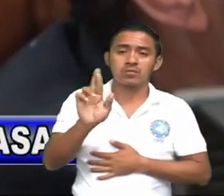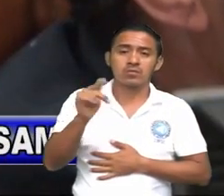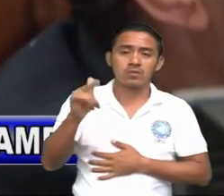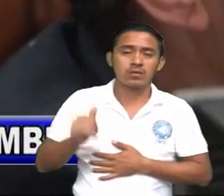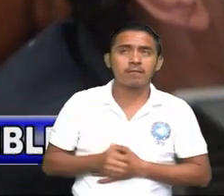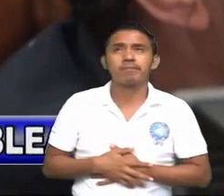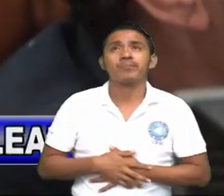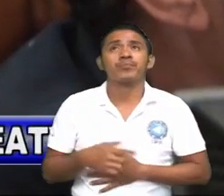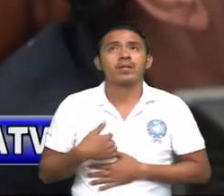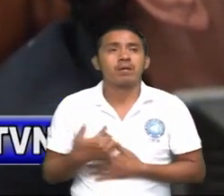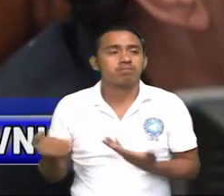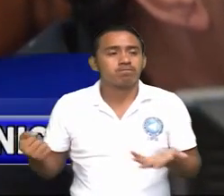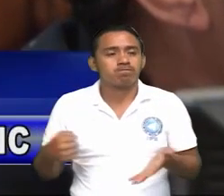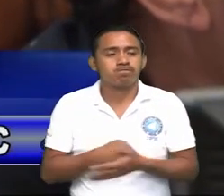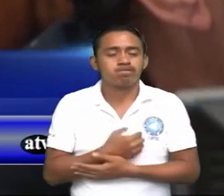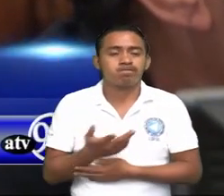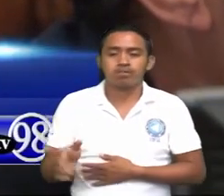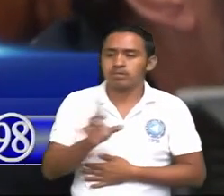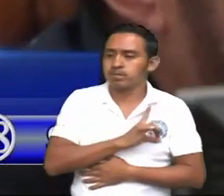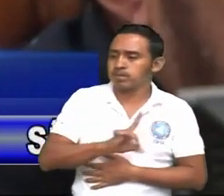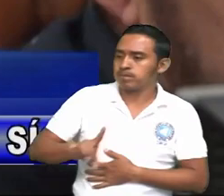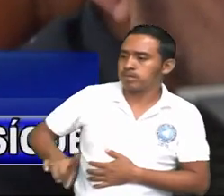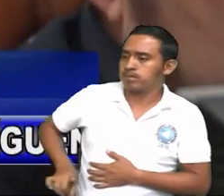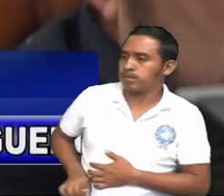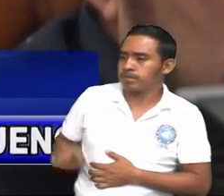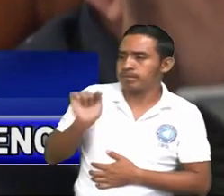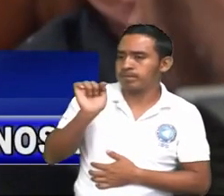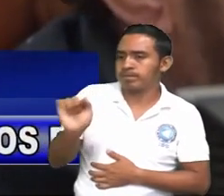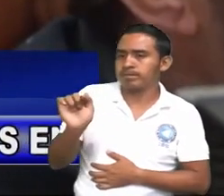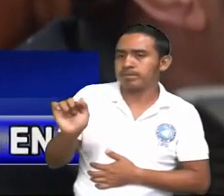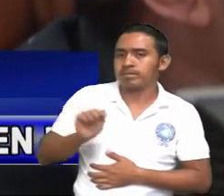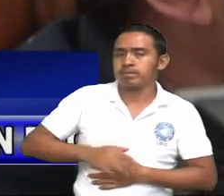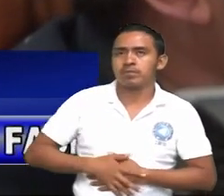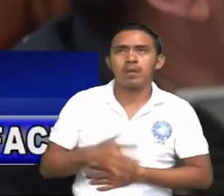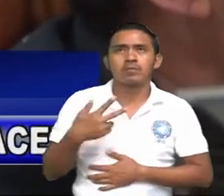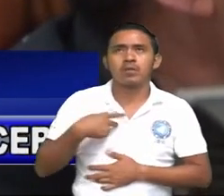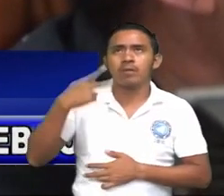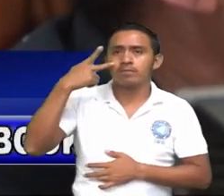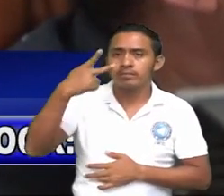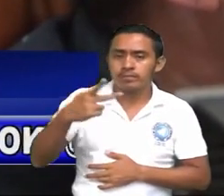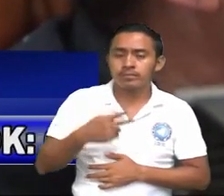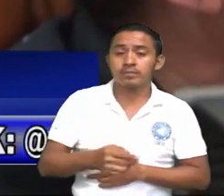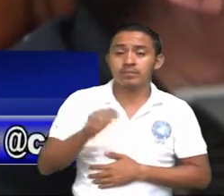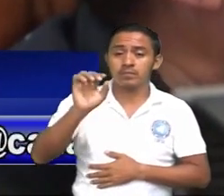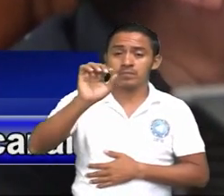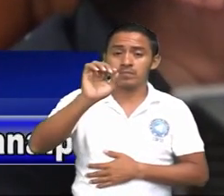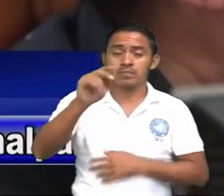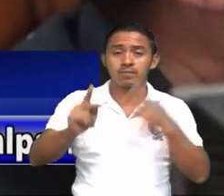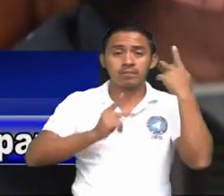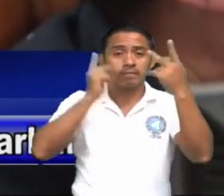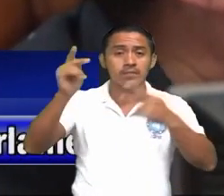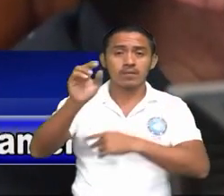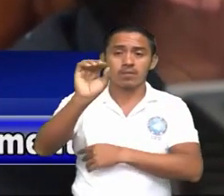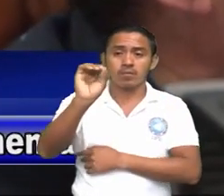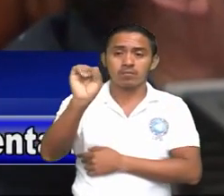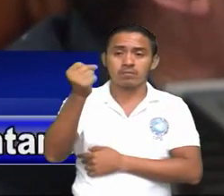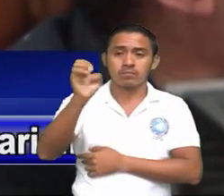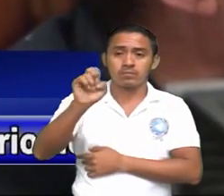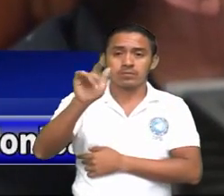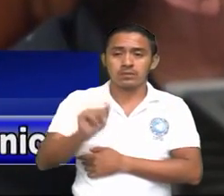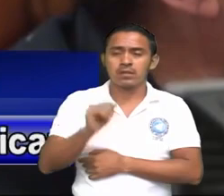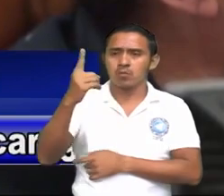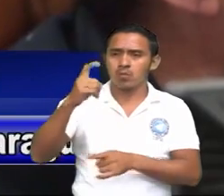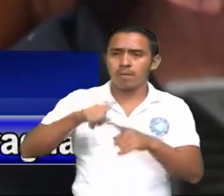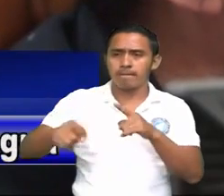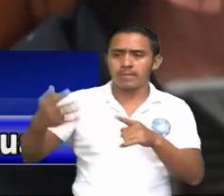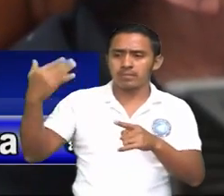Desafortunadamente para el diputado, yo estuve en Osetia hace un mes y no es cierto que se